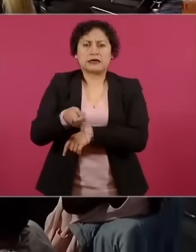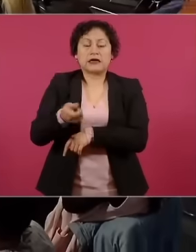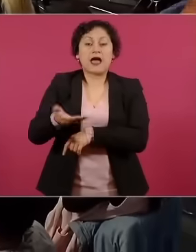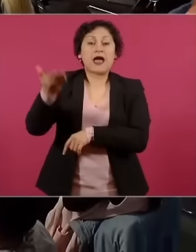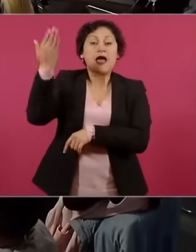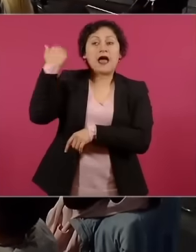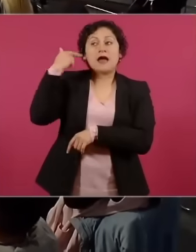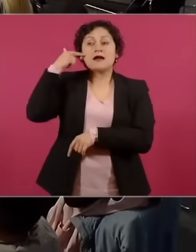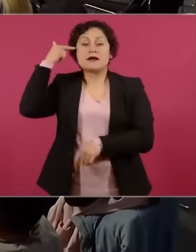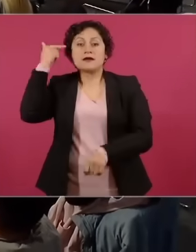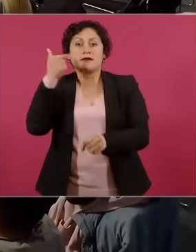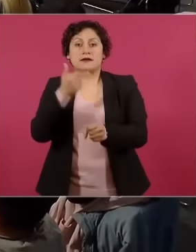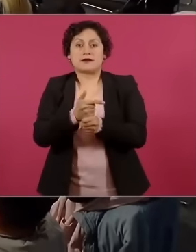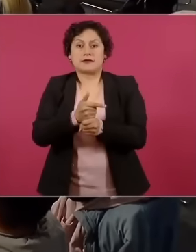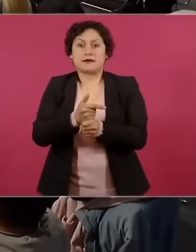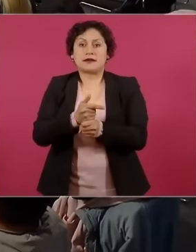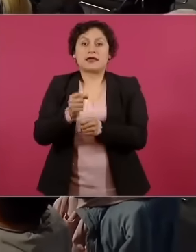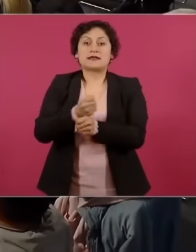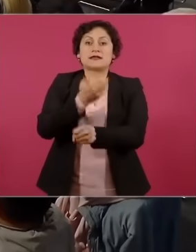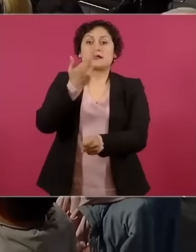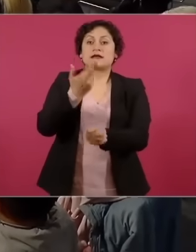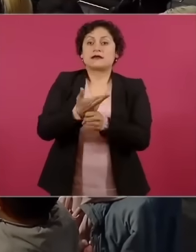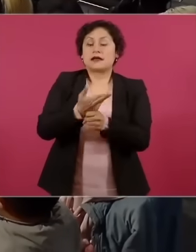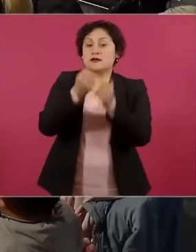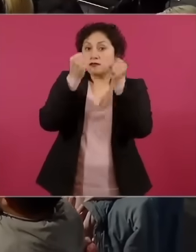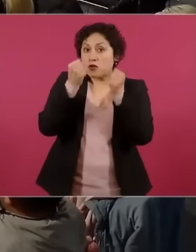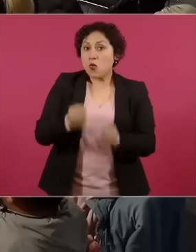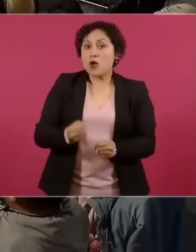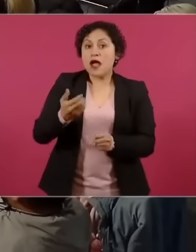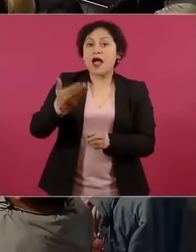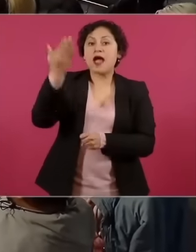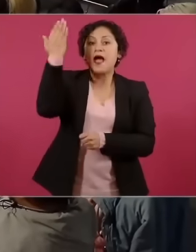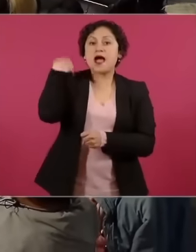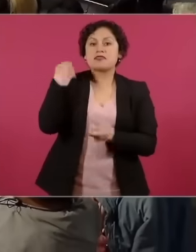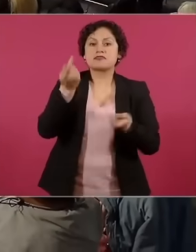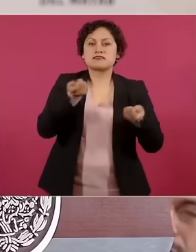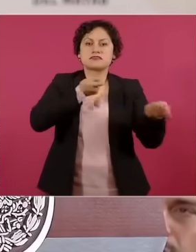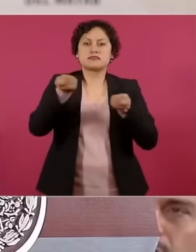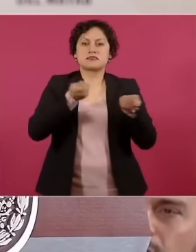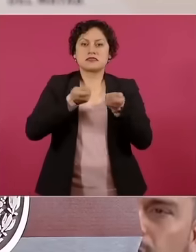que Calderón. ¿Sí? En ese entonces